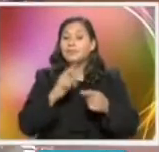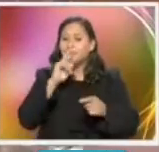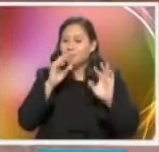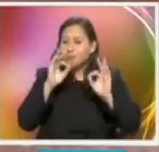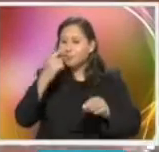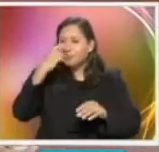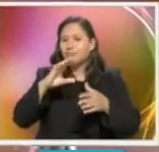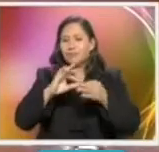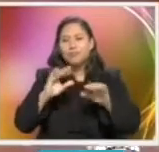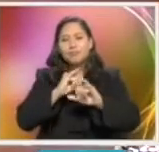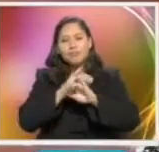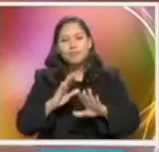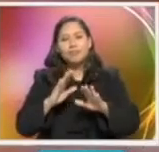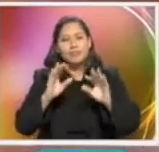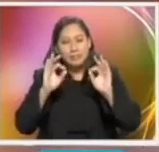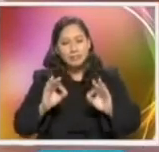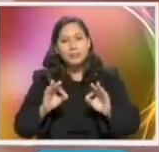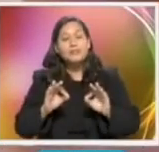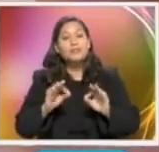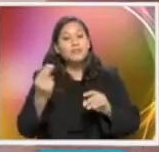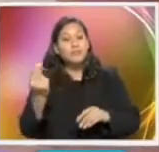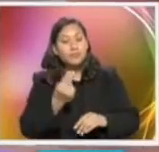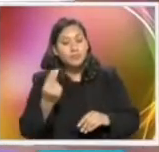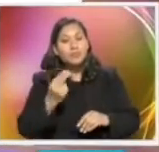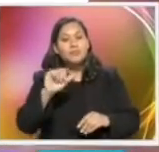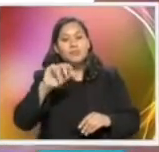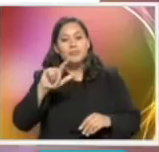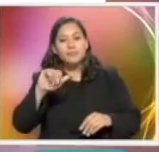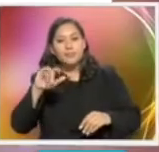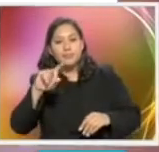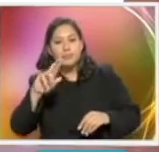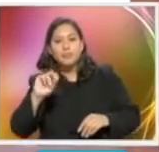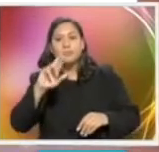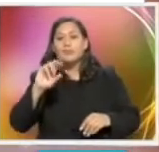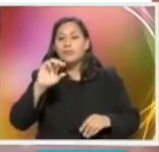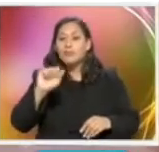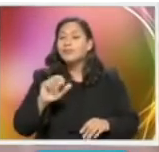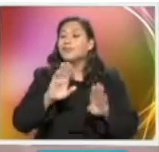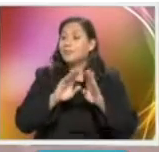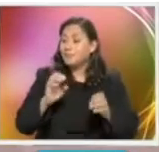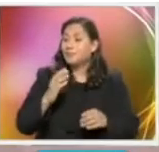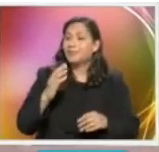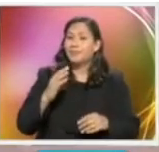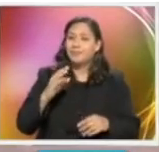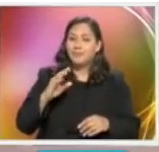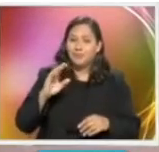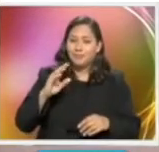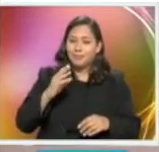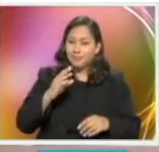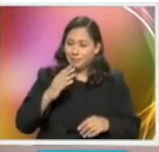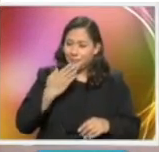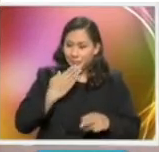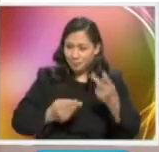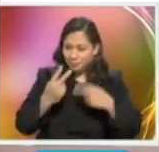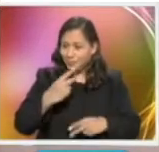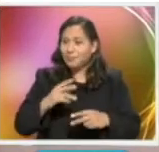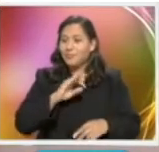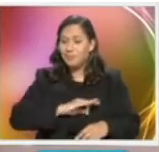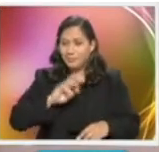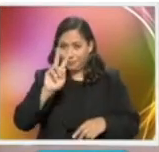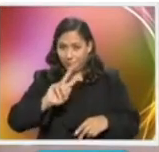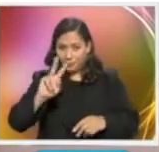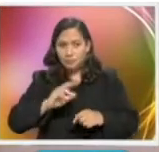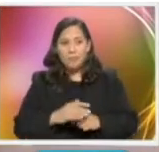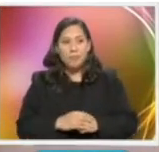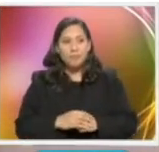mejor para darnos todos los detalles y la información necesaria. Alejandro Rosas, ¿cómo estás? Bienvenido, feliz viernes. Hola, buenos días. Feliz viernes